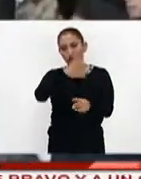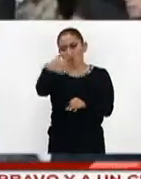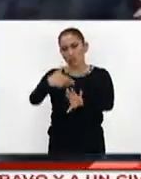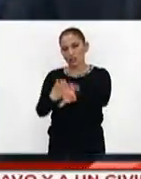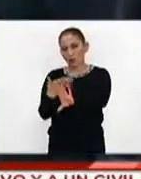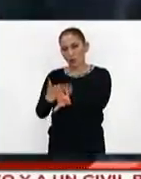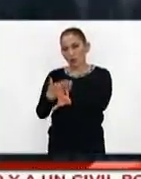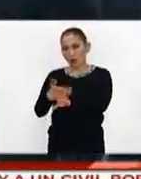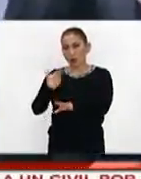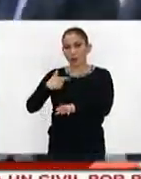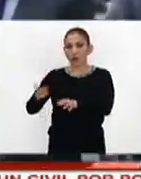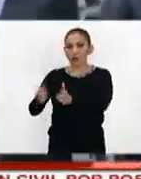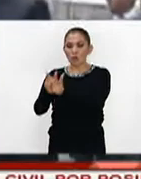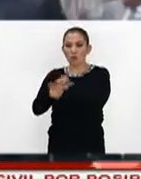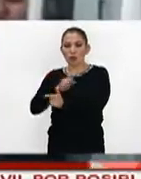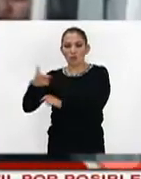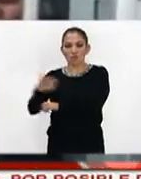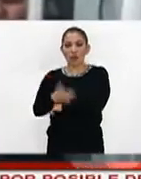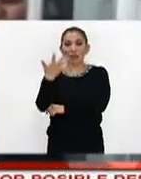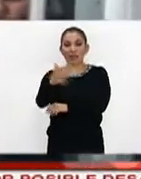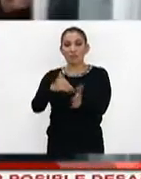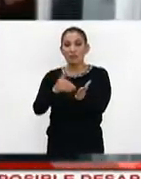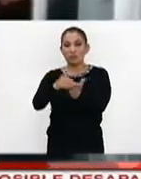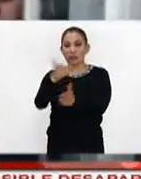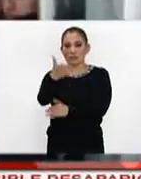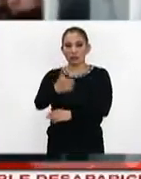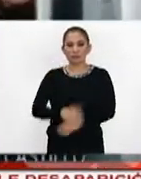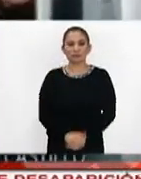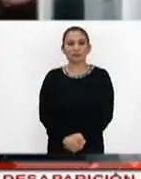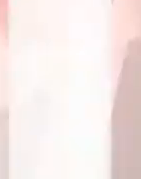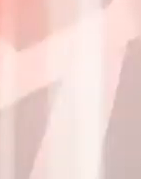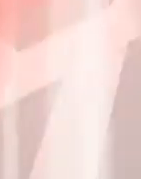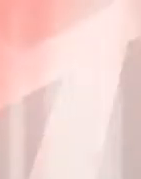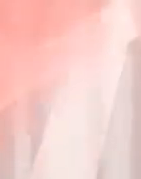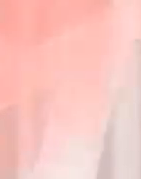otra acusación por lavado de dinero por $10 millones.